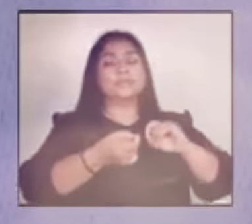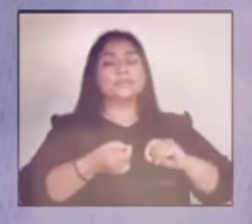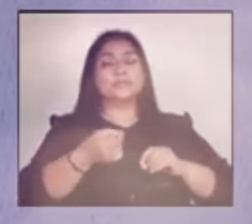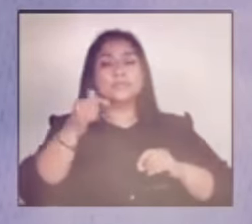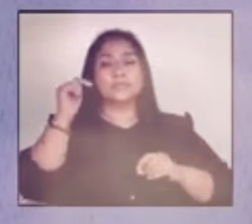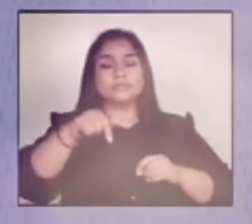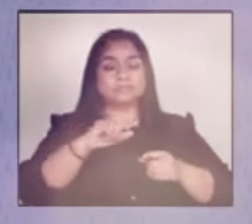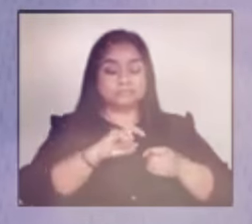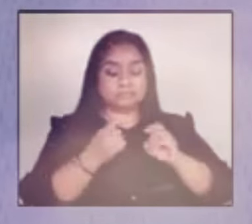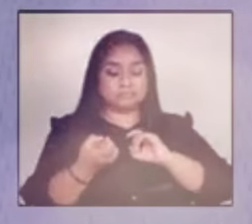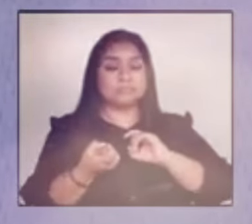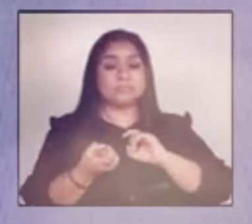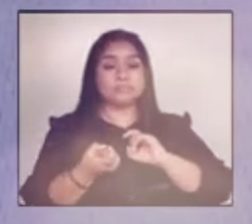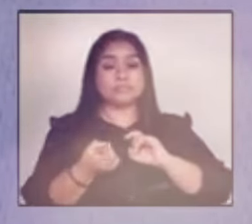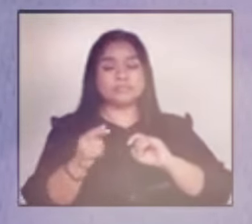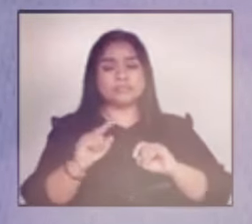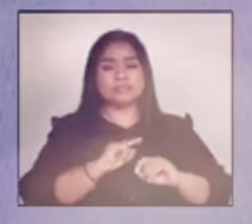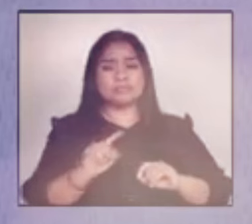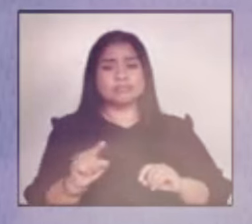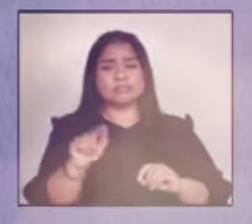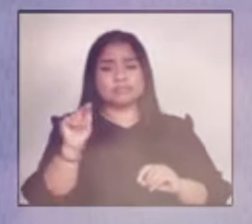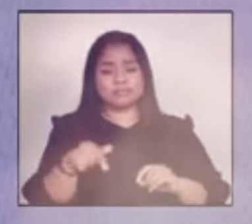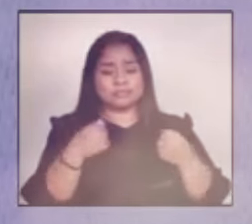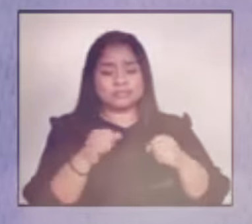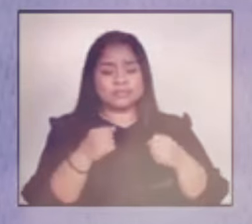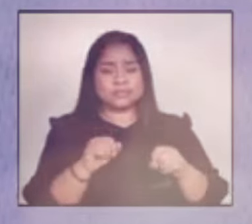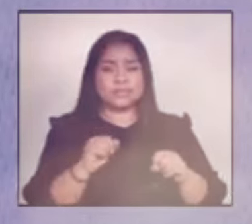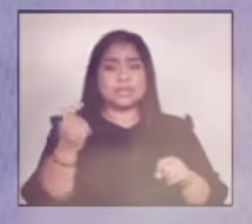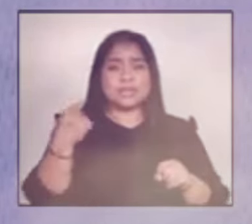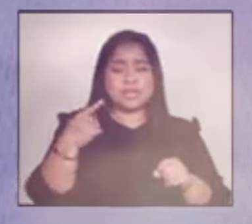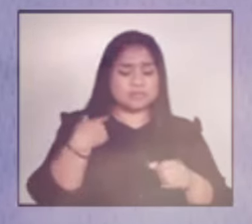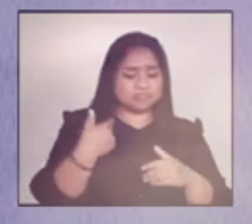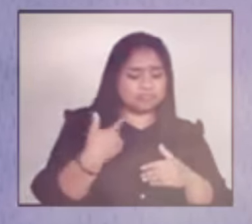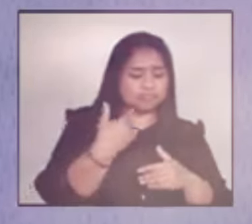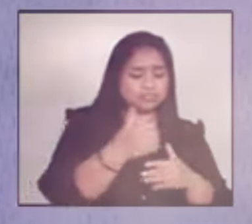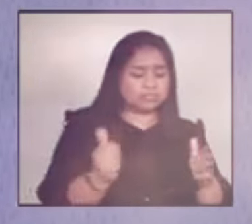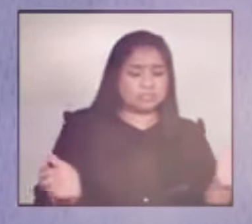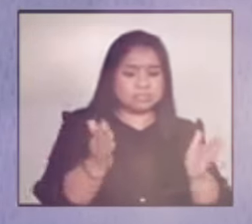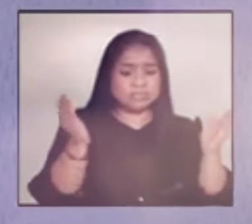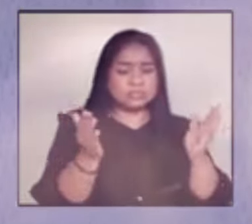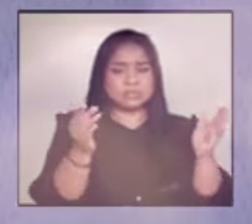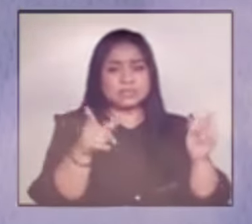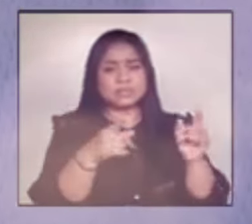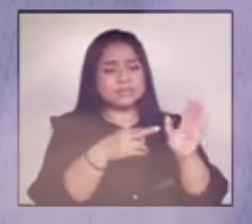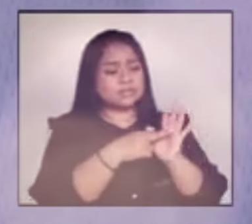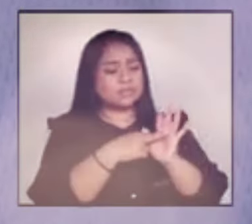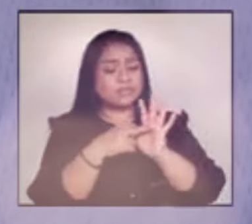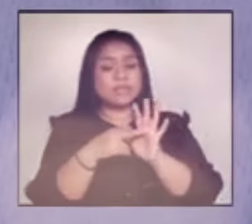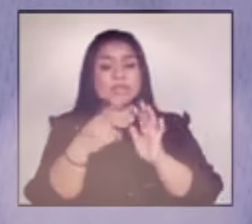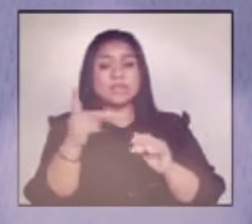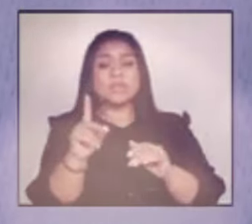Estos cambios son los que van a hacer que nuestro país salga adelante y son el reflejo de